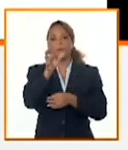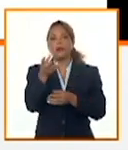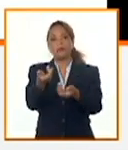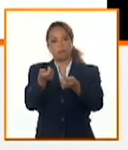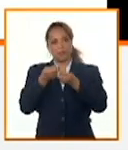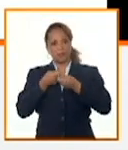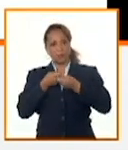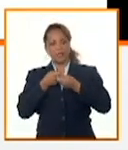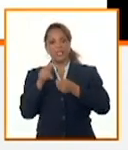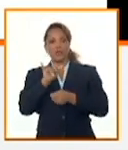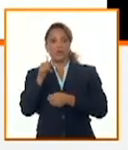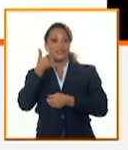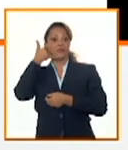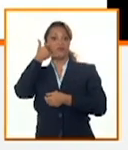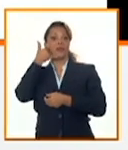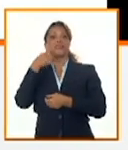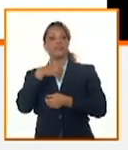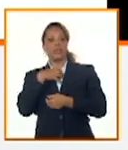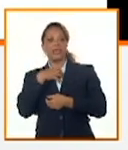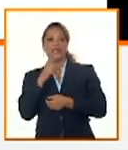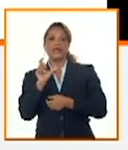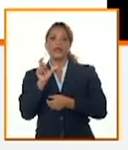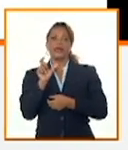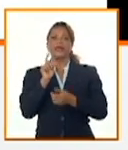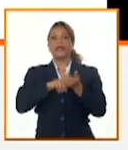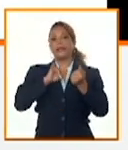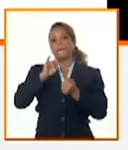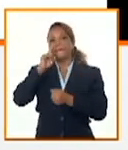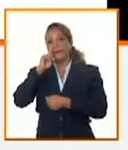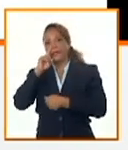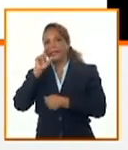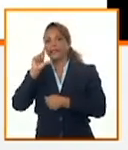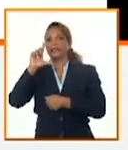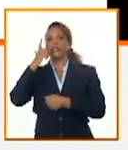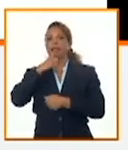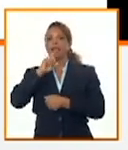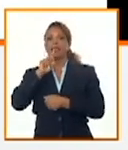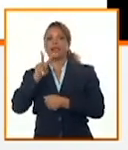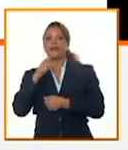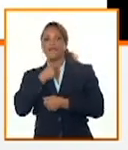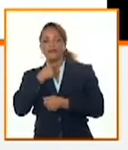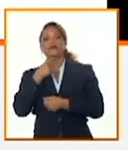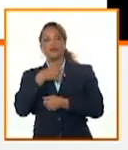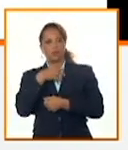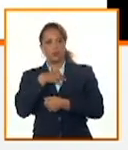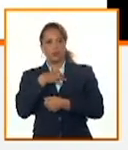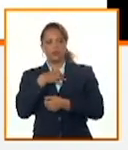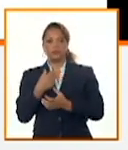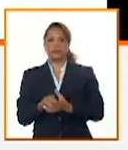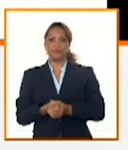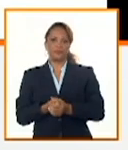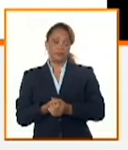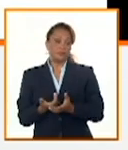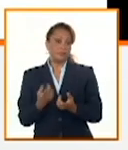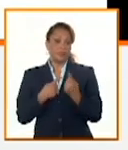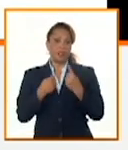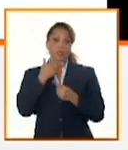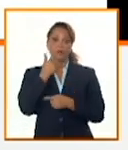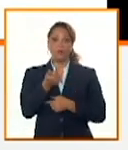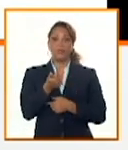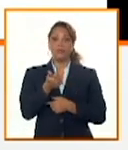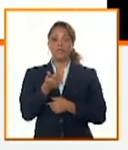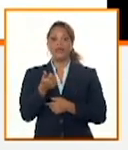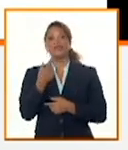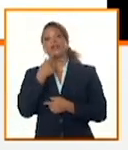el celular tiene sus Pines sus claves usted paga Pero nunca pierde dinero seguro tener su dinero en